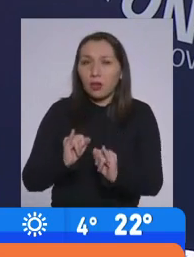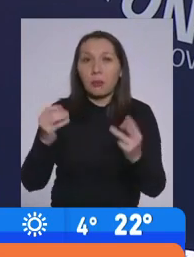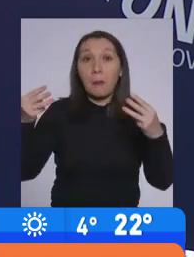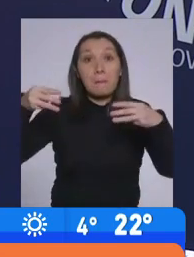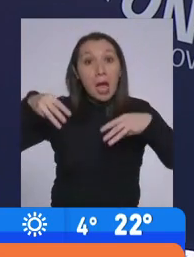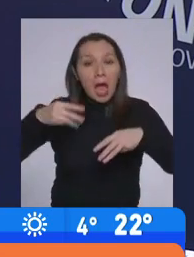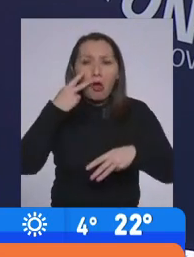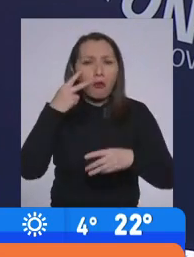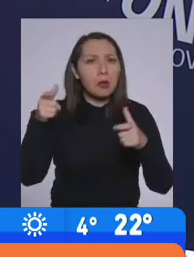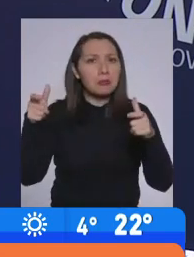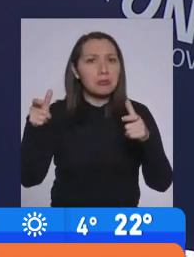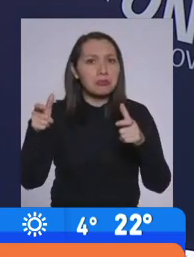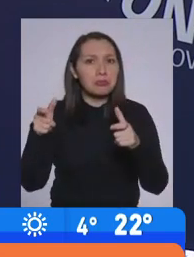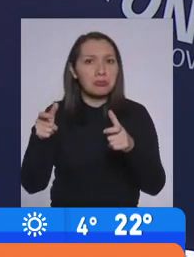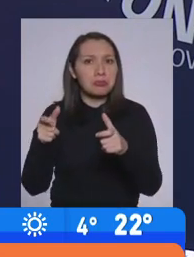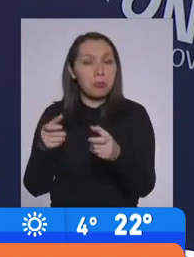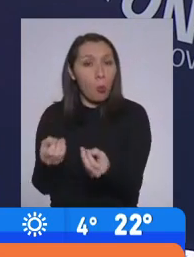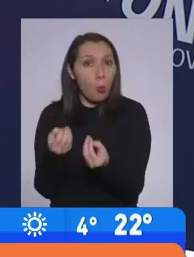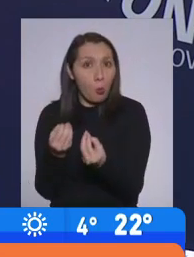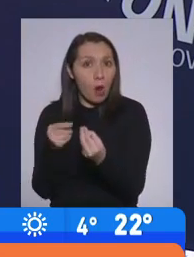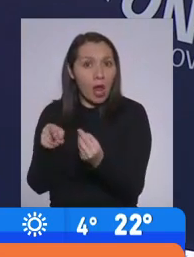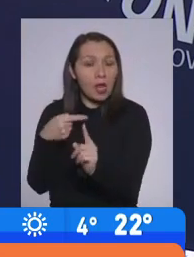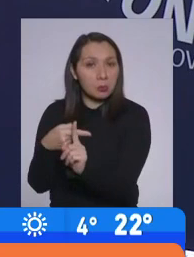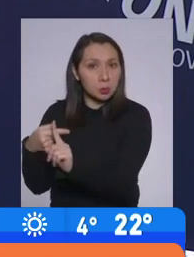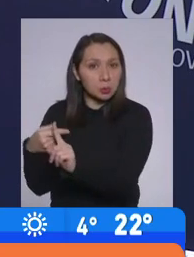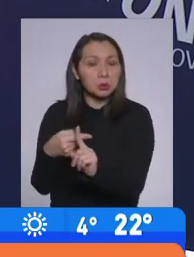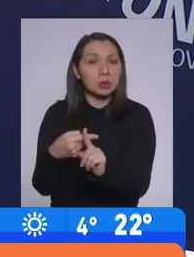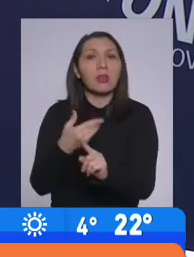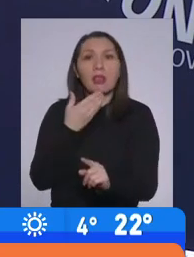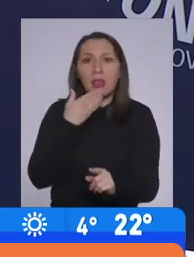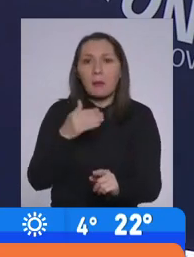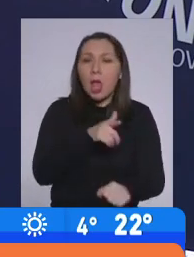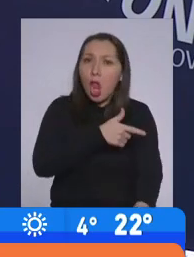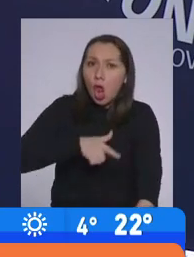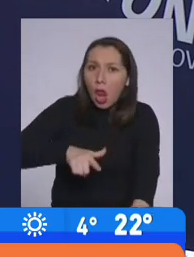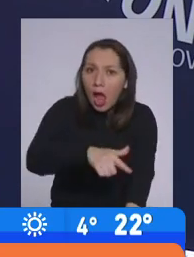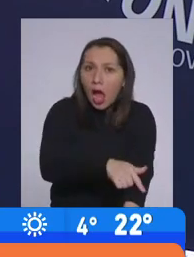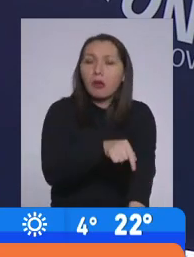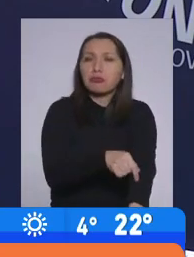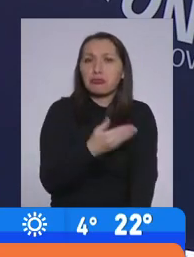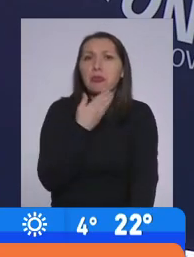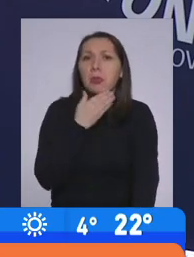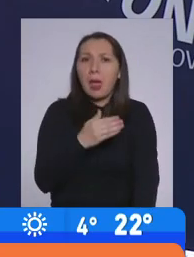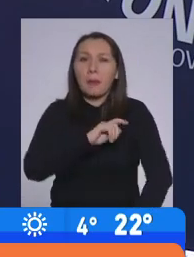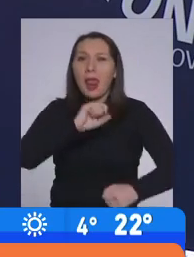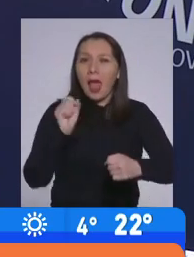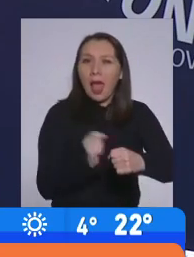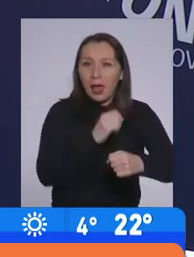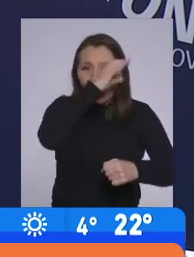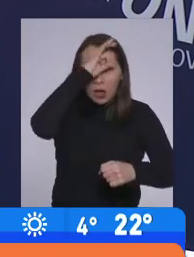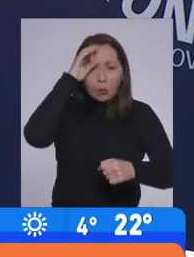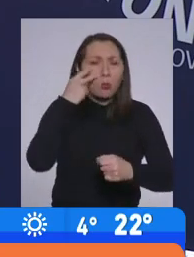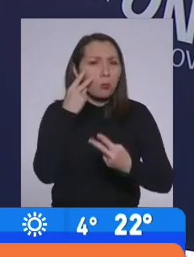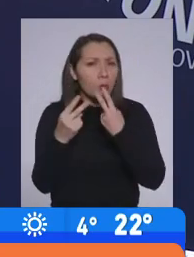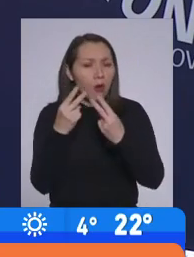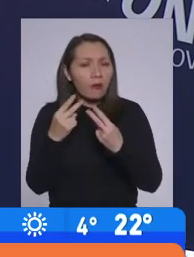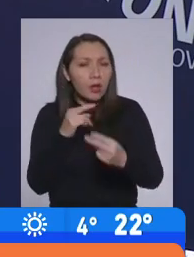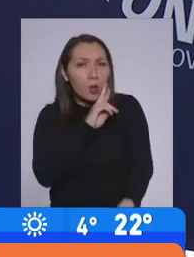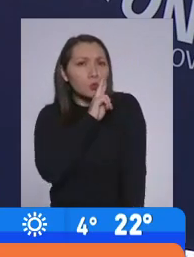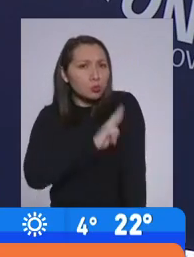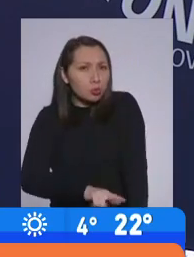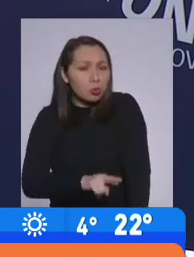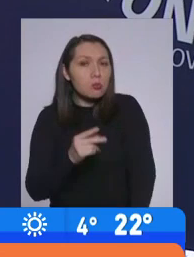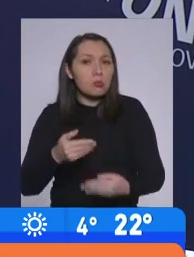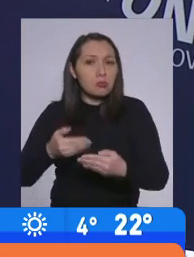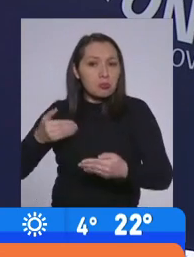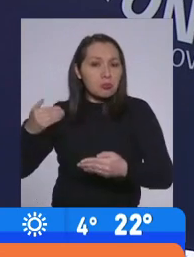magallanes ha evolucionado de una manera muy positiva también la región de los lagos también envía en la región de la araucanía son regiones que hemos visto en